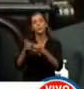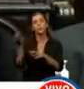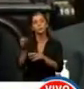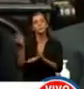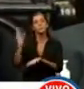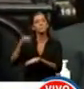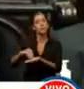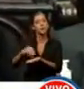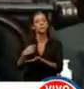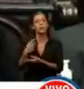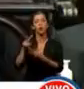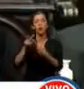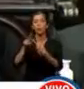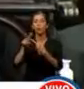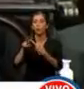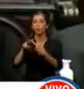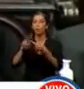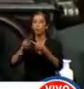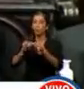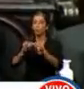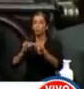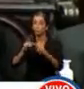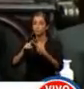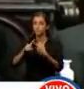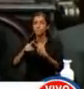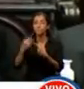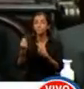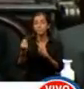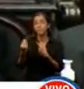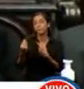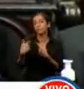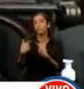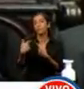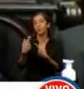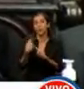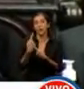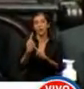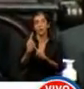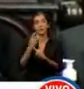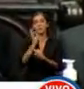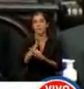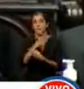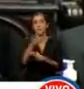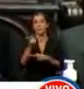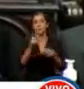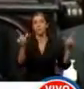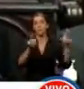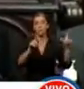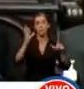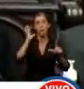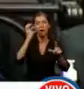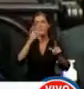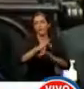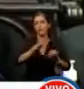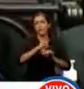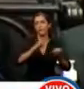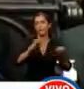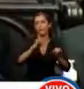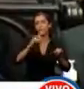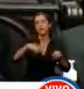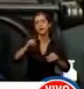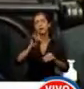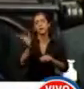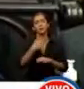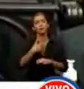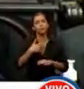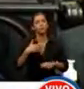motivos. Primero, porque empezó a tomar cuerpo y fuerza en todos los medios periodísticos del país de que